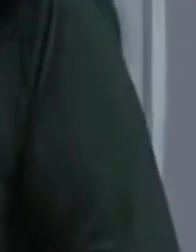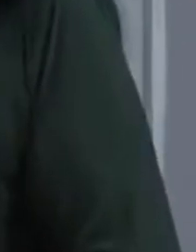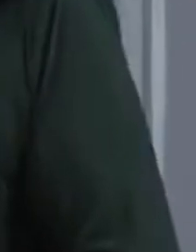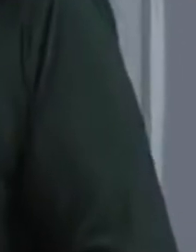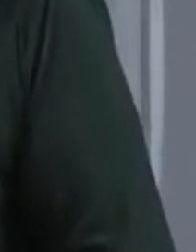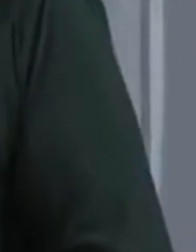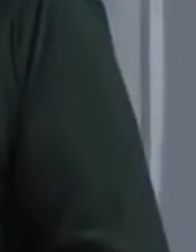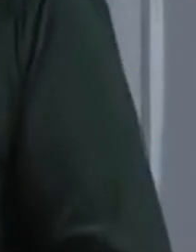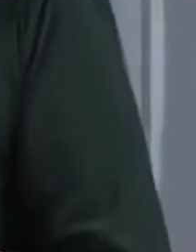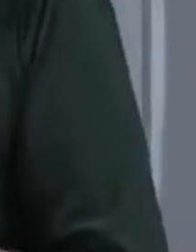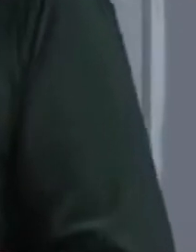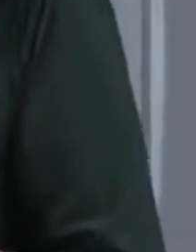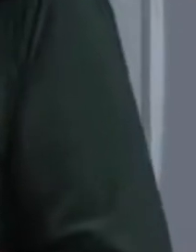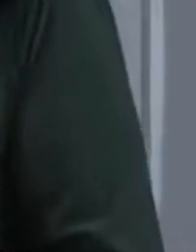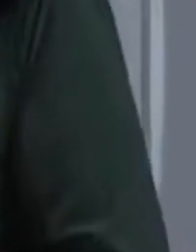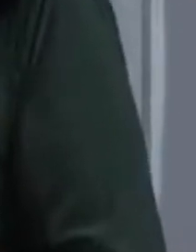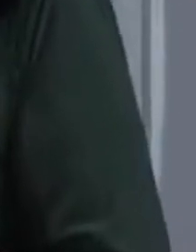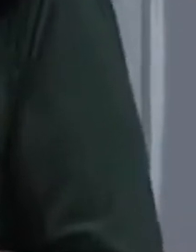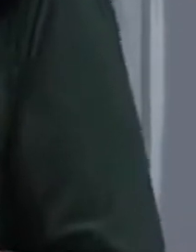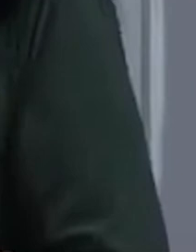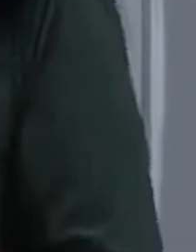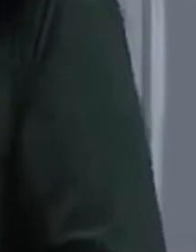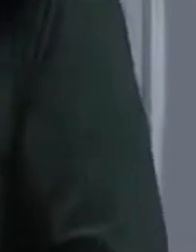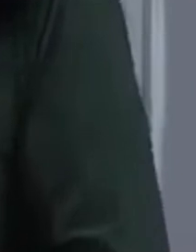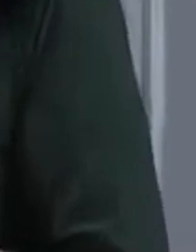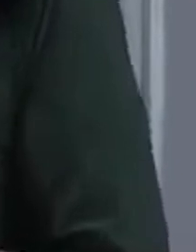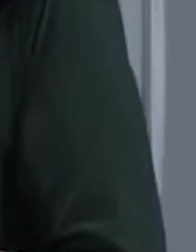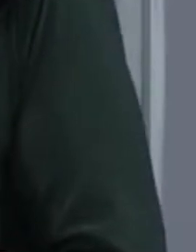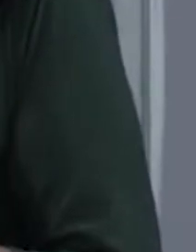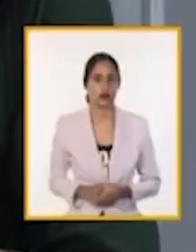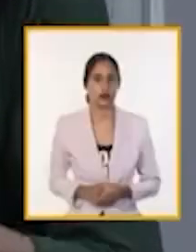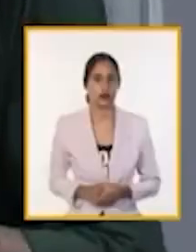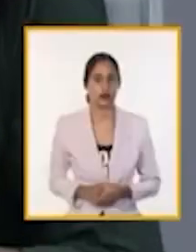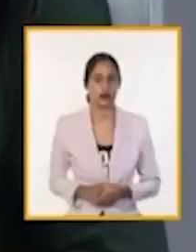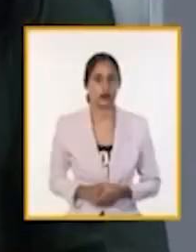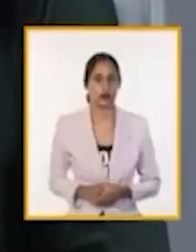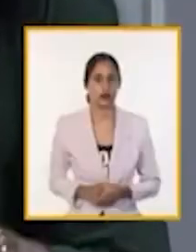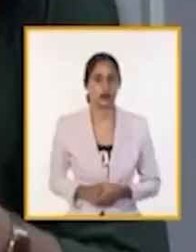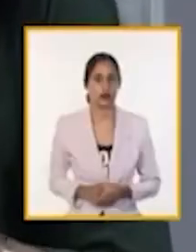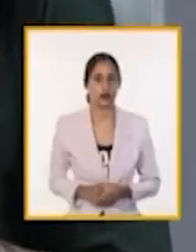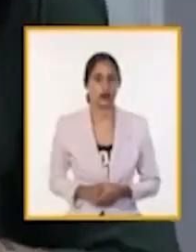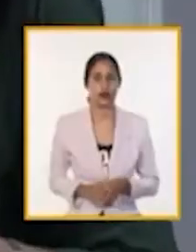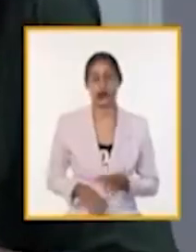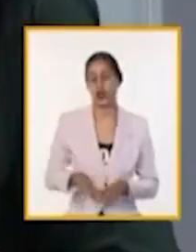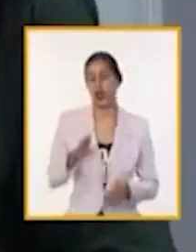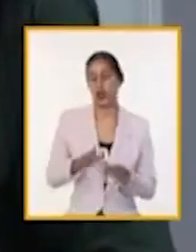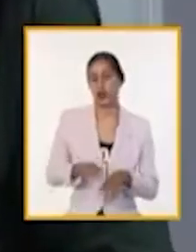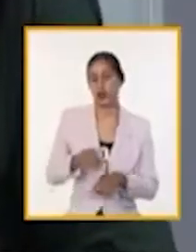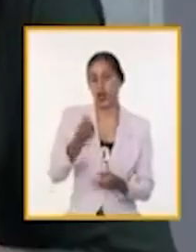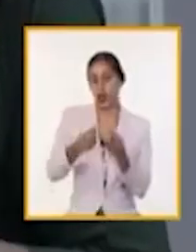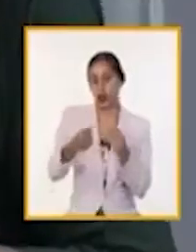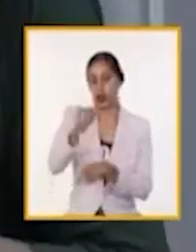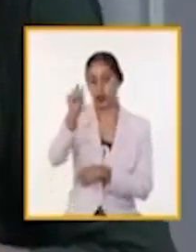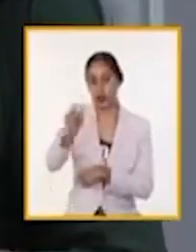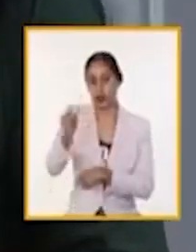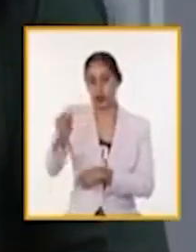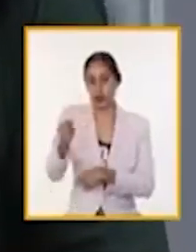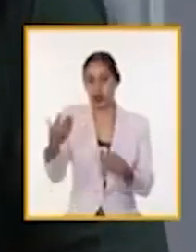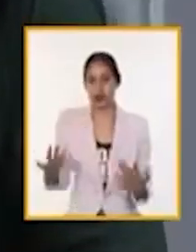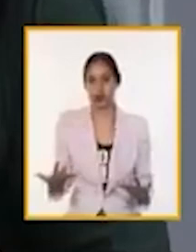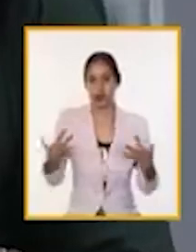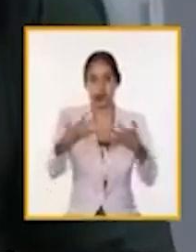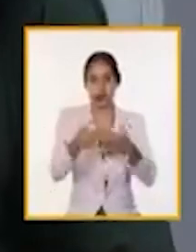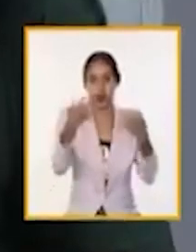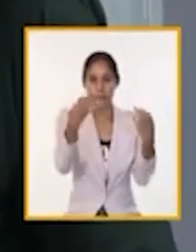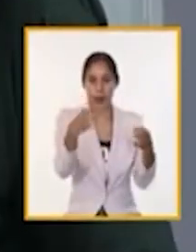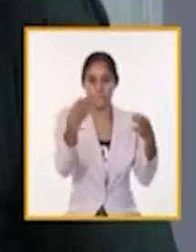personas eh relacionan los documentos con los que están impresos en una hoja de papel pero los documentos pueden estar